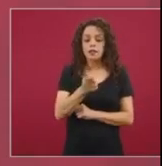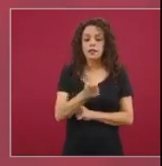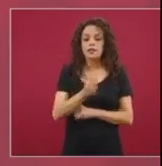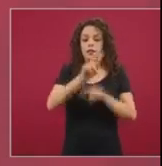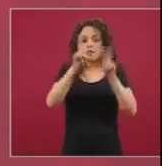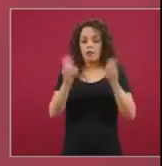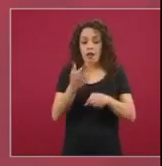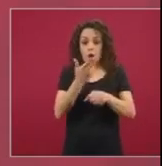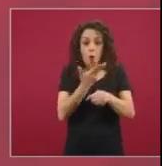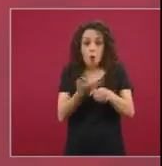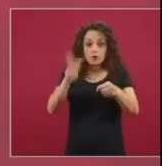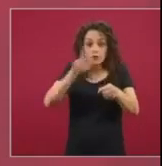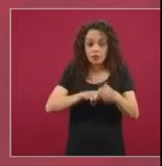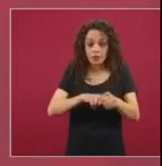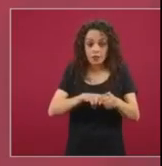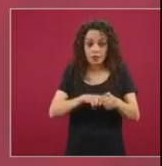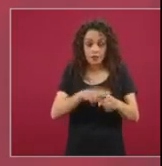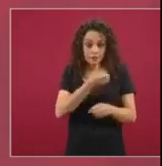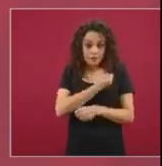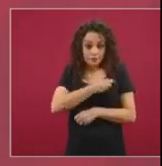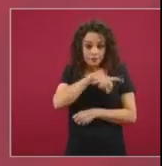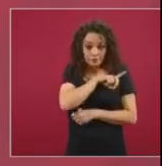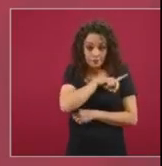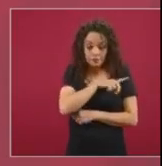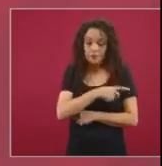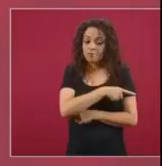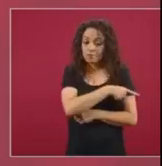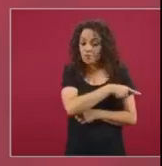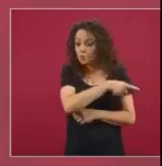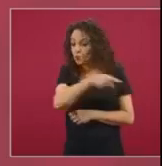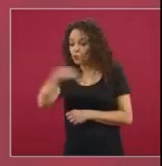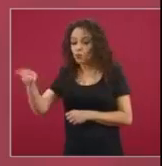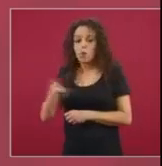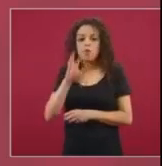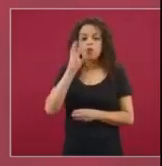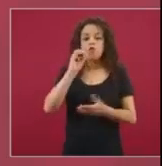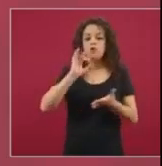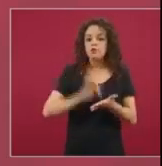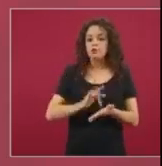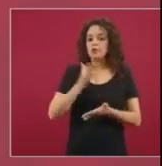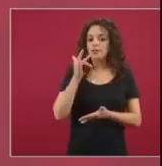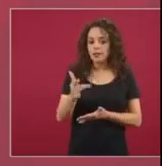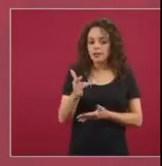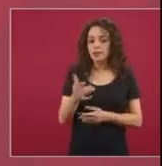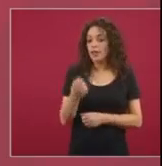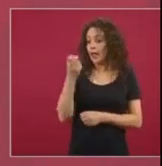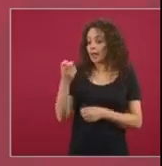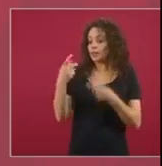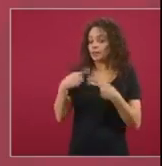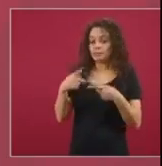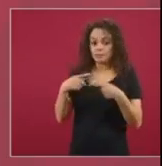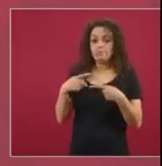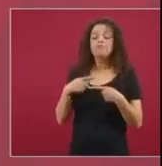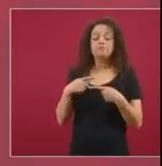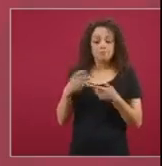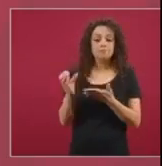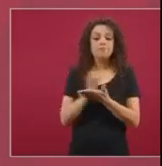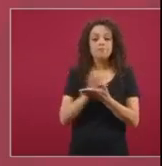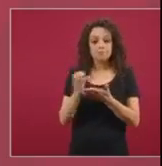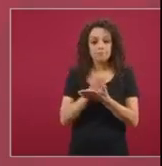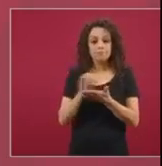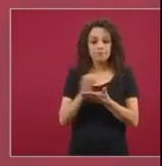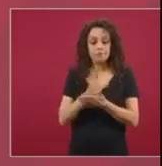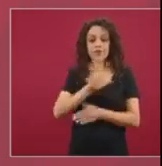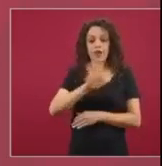hospitalaria del Sistema Nacional de Salud, gracias a todas y todos ustedes, estas personas regresaron con sus familias